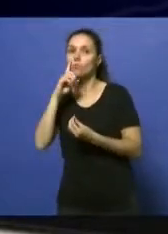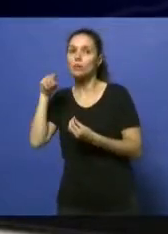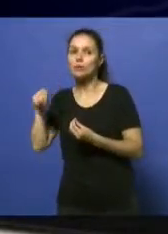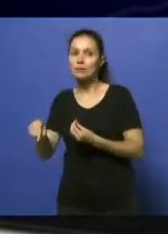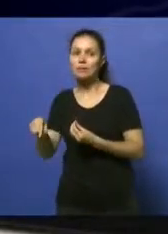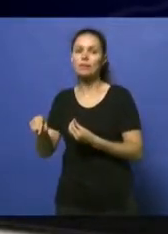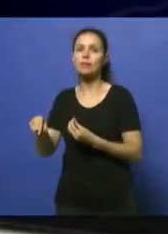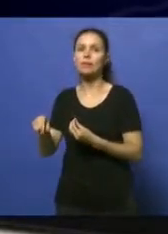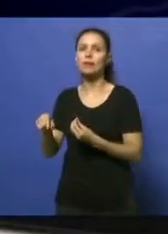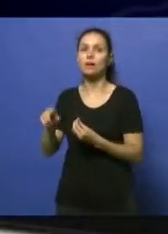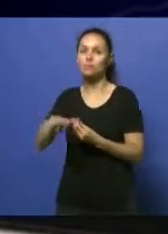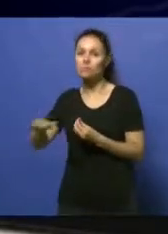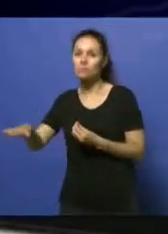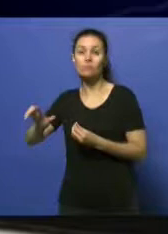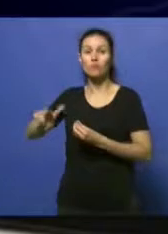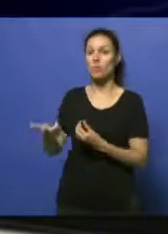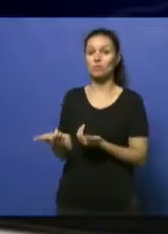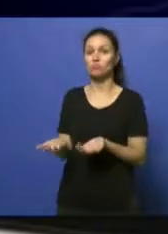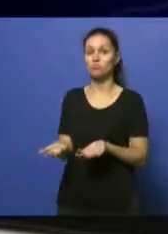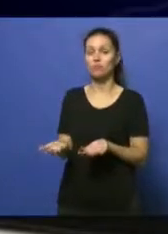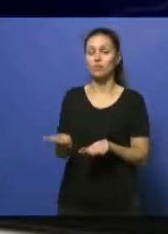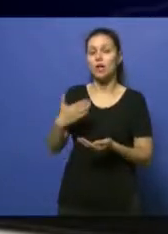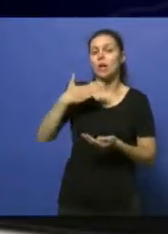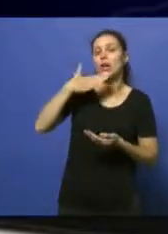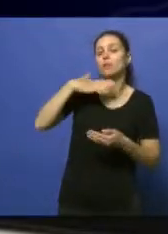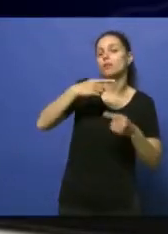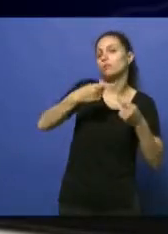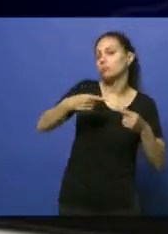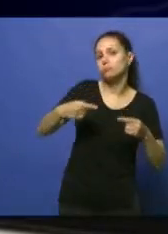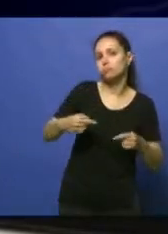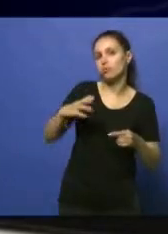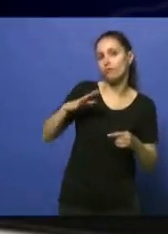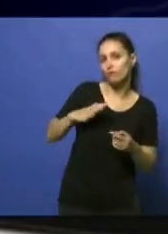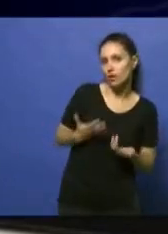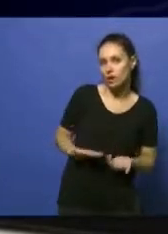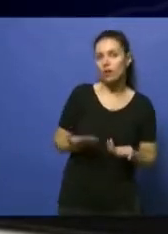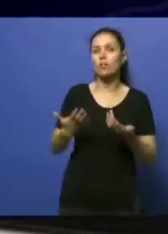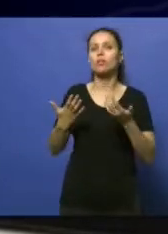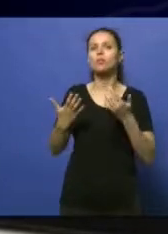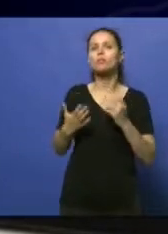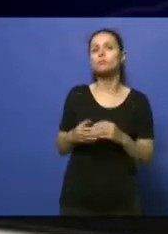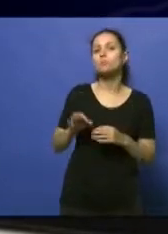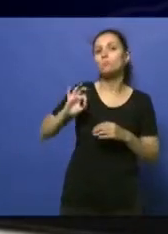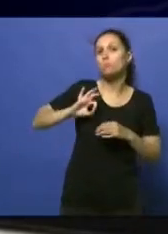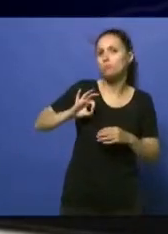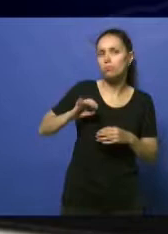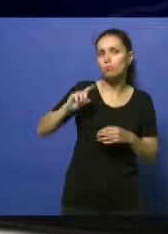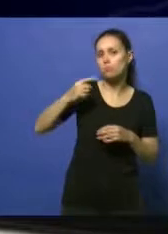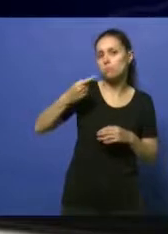la falta quizás de recursos o de algún médico especializado, pero han pasado años que uno se pregunta para